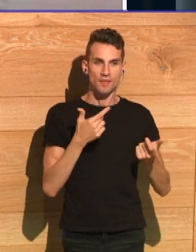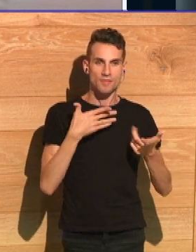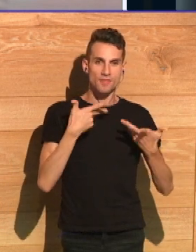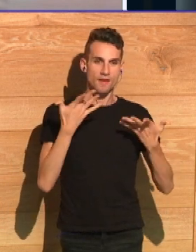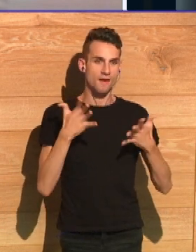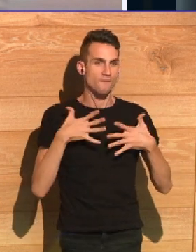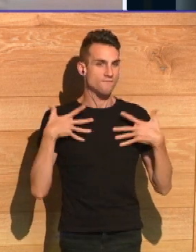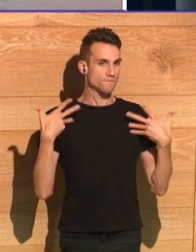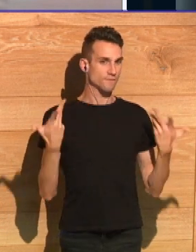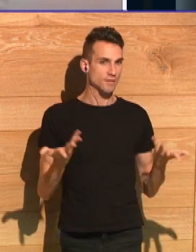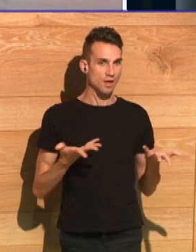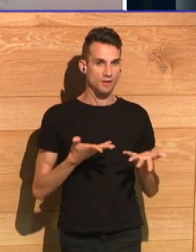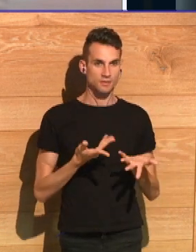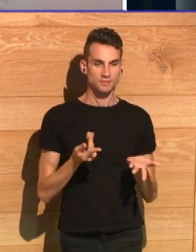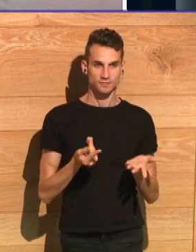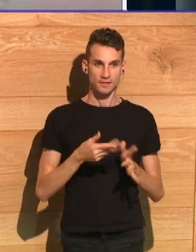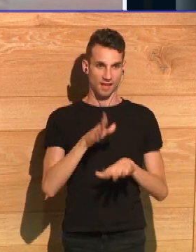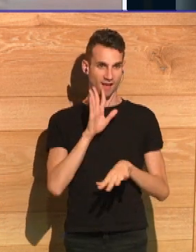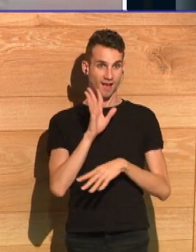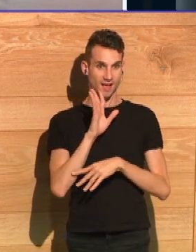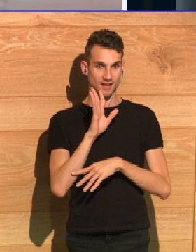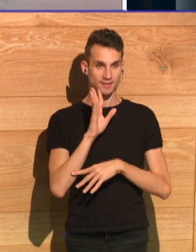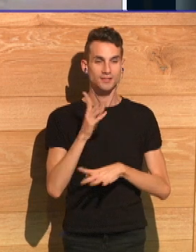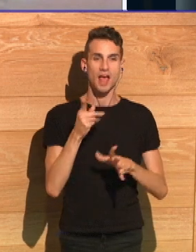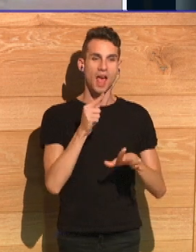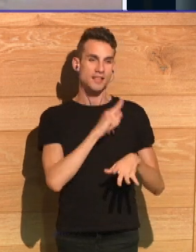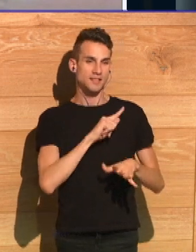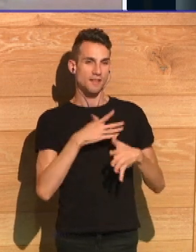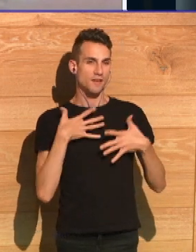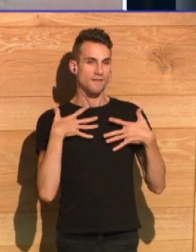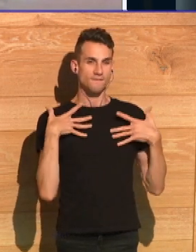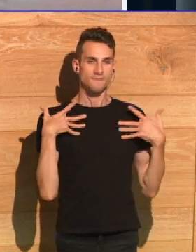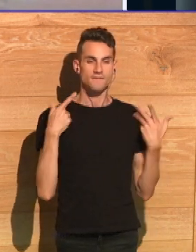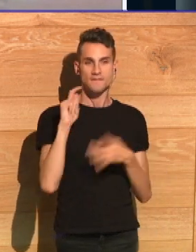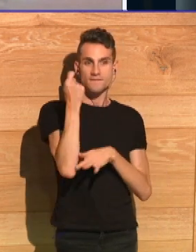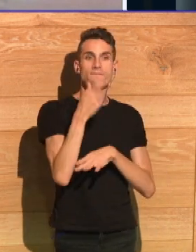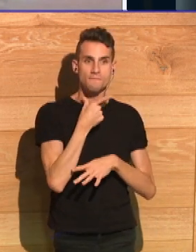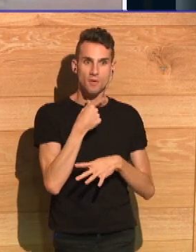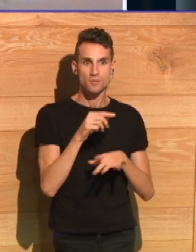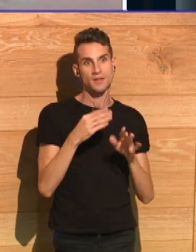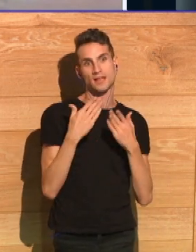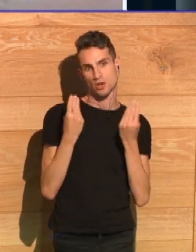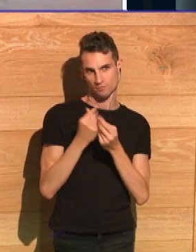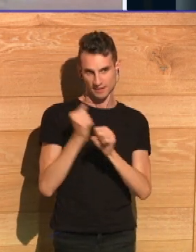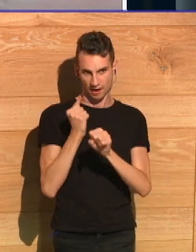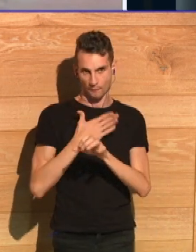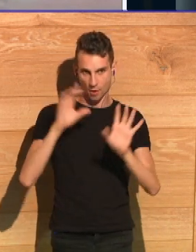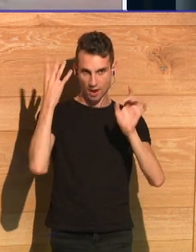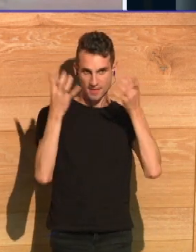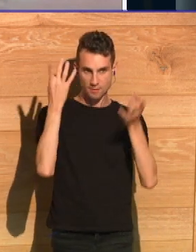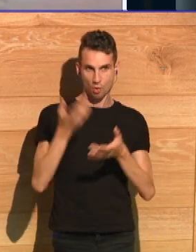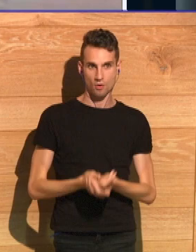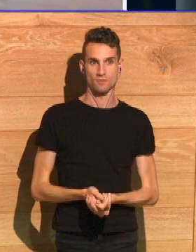fluir, de la que hablaba antes, esa sensación que me gusta conseguir en mi trabajo creativo.